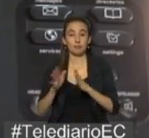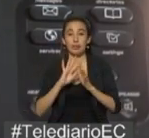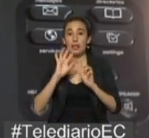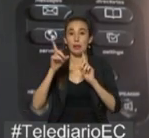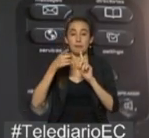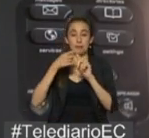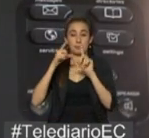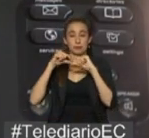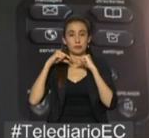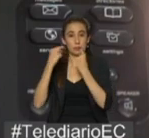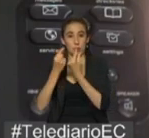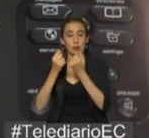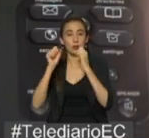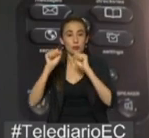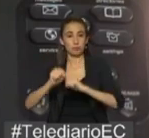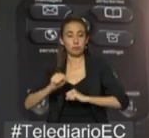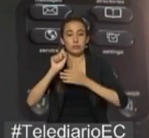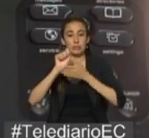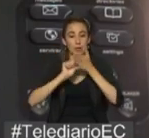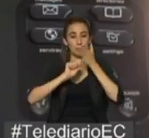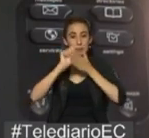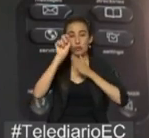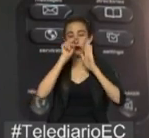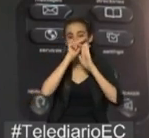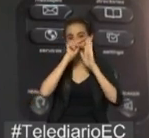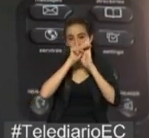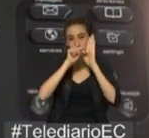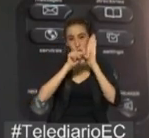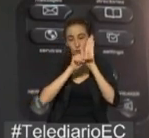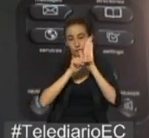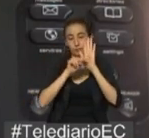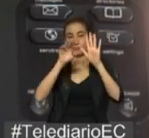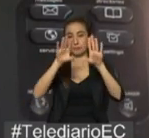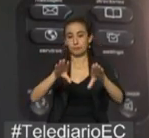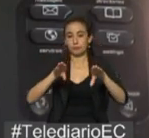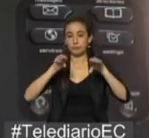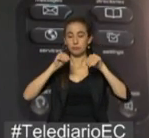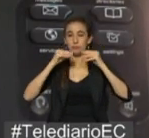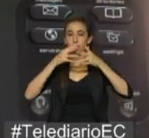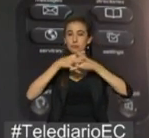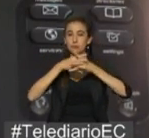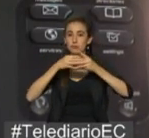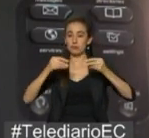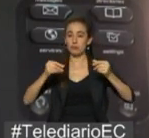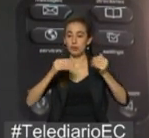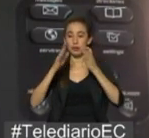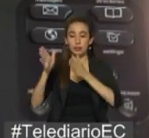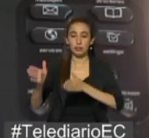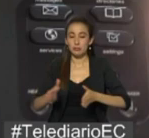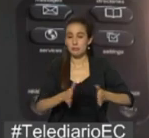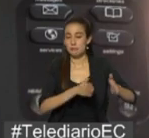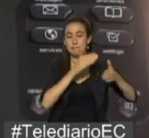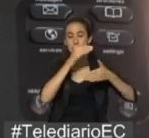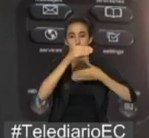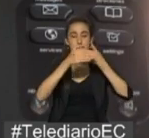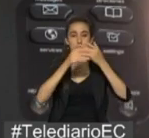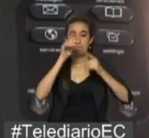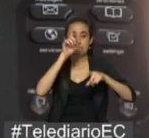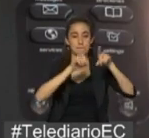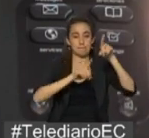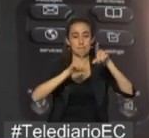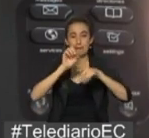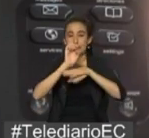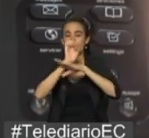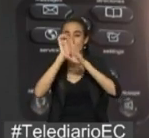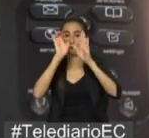fase que el protocolo prevé. Tratamos de esa manera de solucionar la situación que se ha presentado por varios ecuatorianos